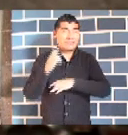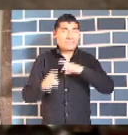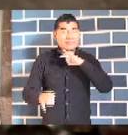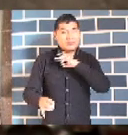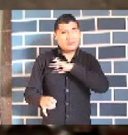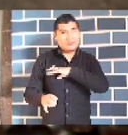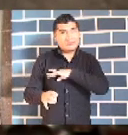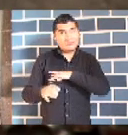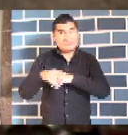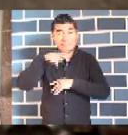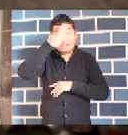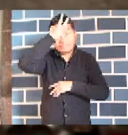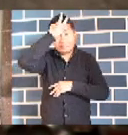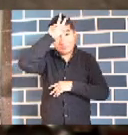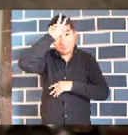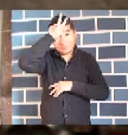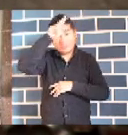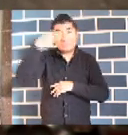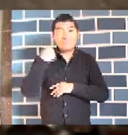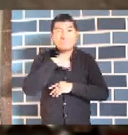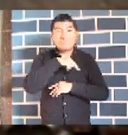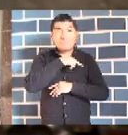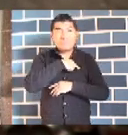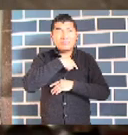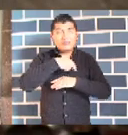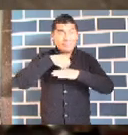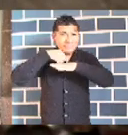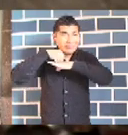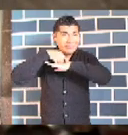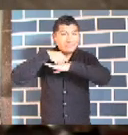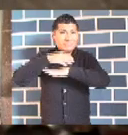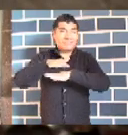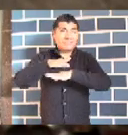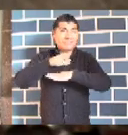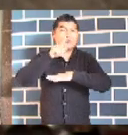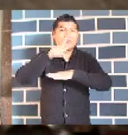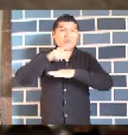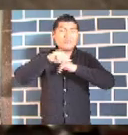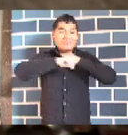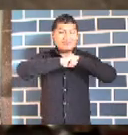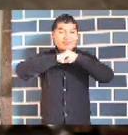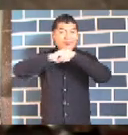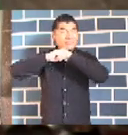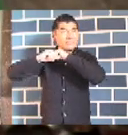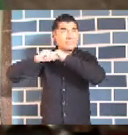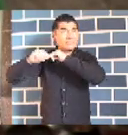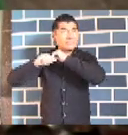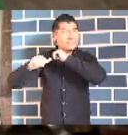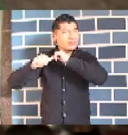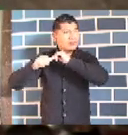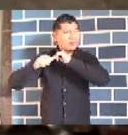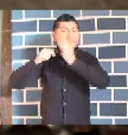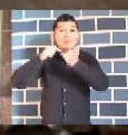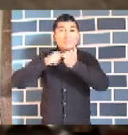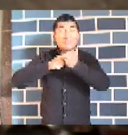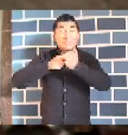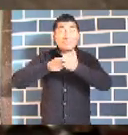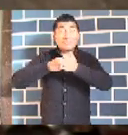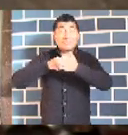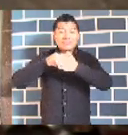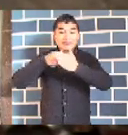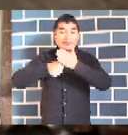perú hemos lanzado un comunicado en el que afirmamos